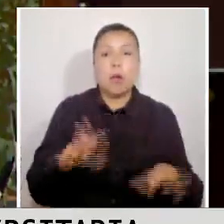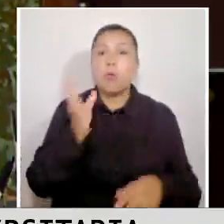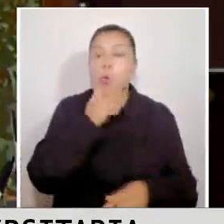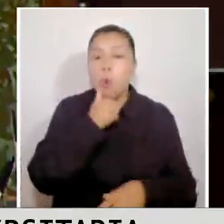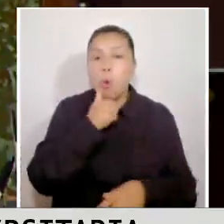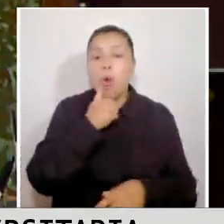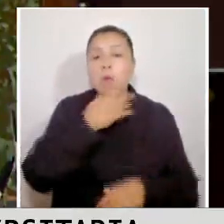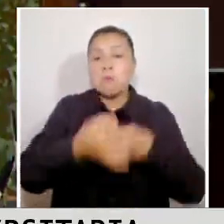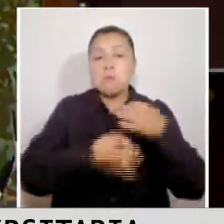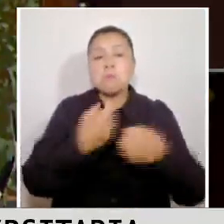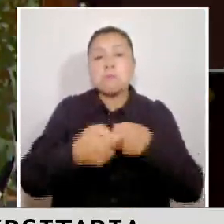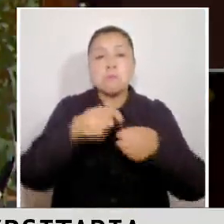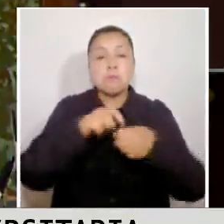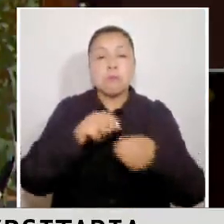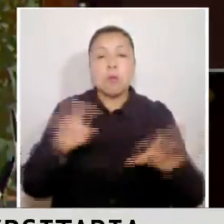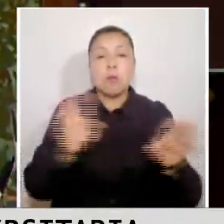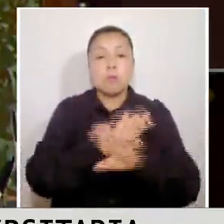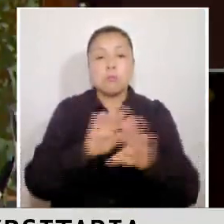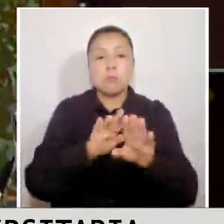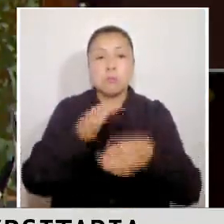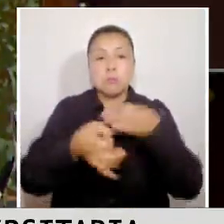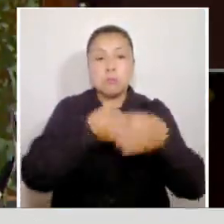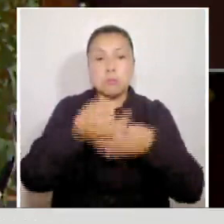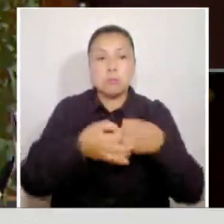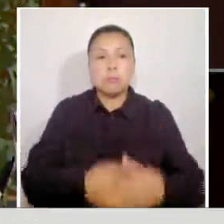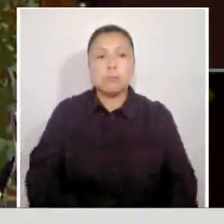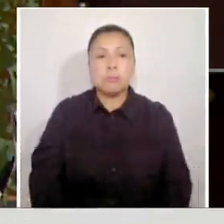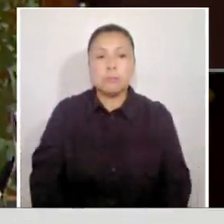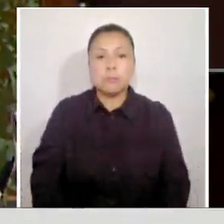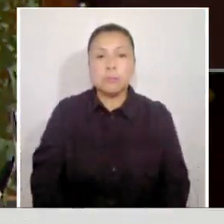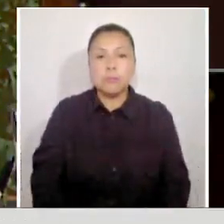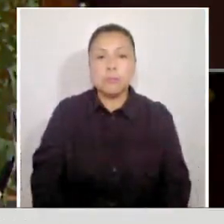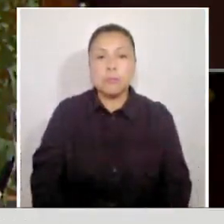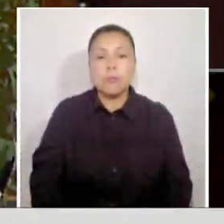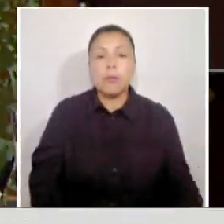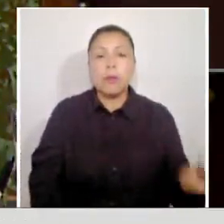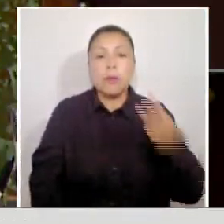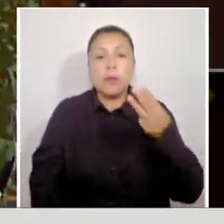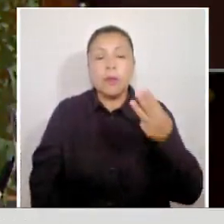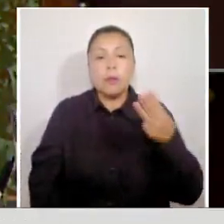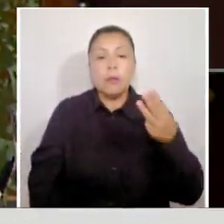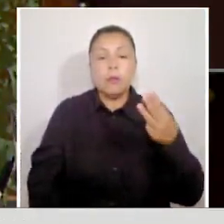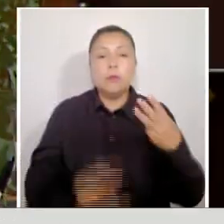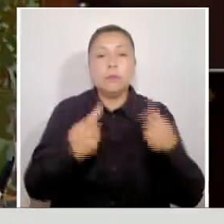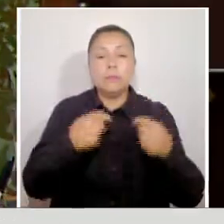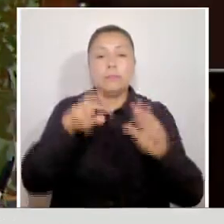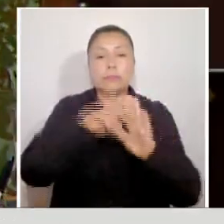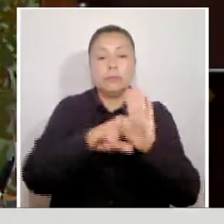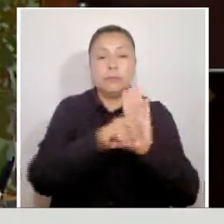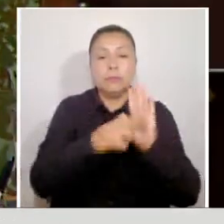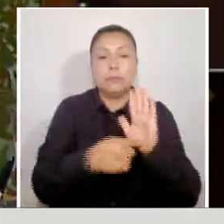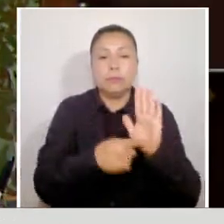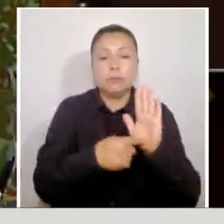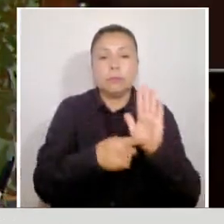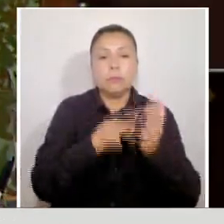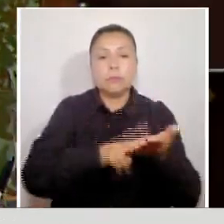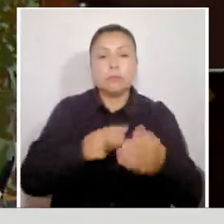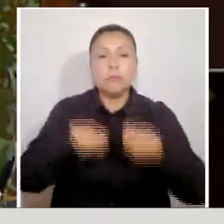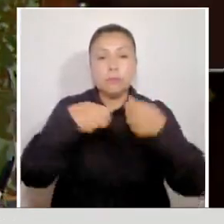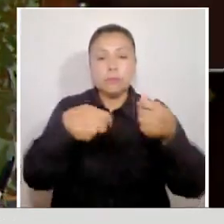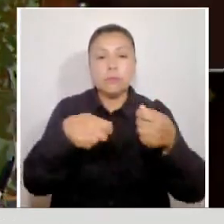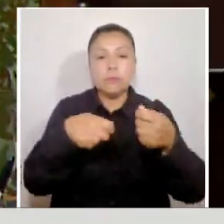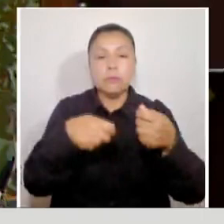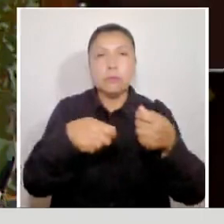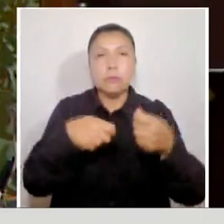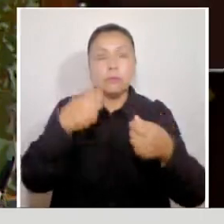cierra el debate En tercer lugar corresponde tratar el proyecto de ley originado en moción que establece criterios